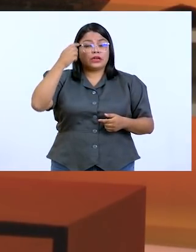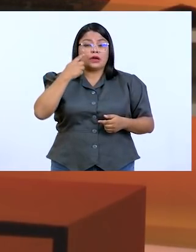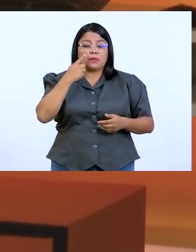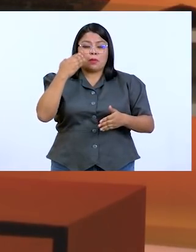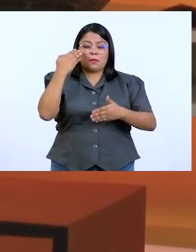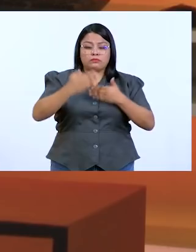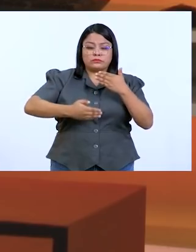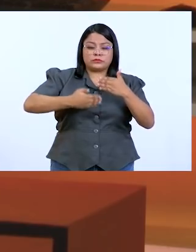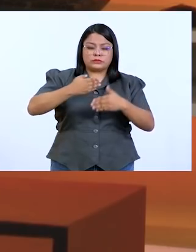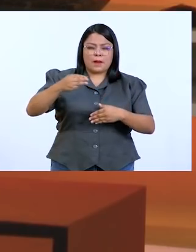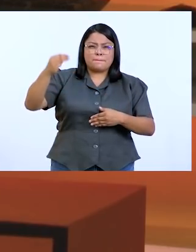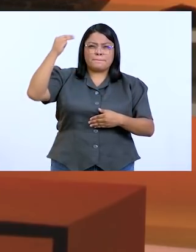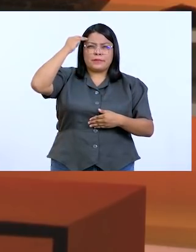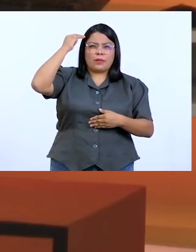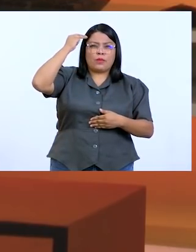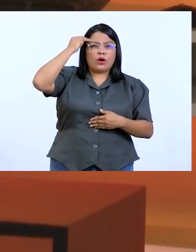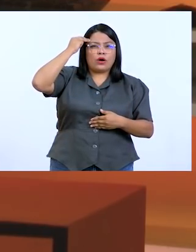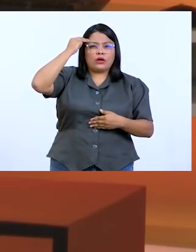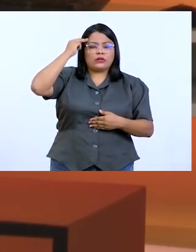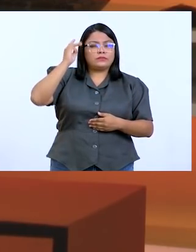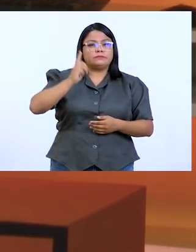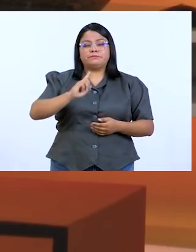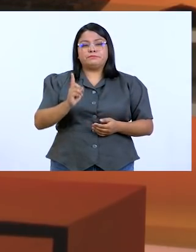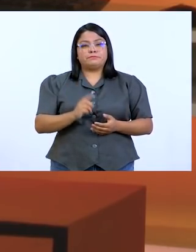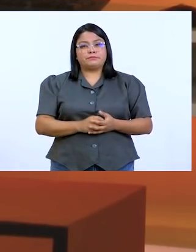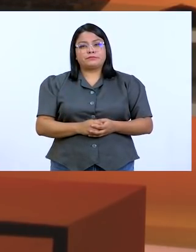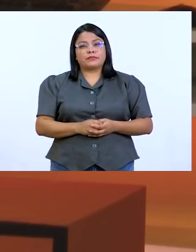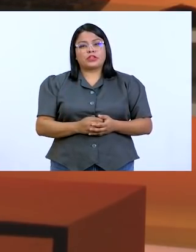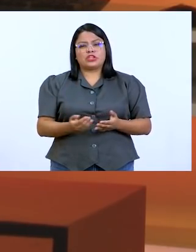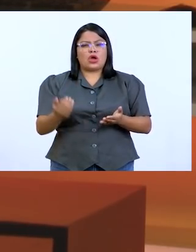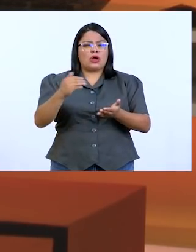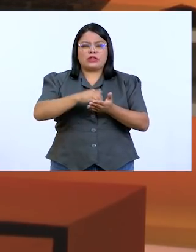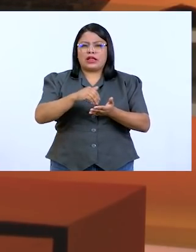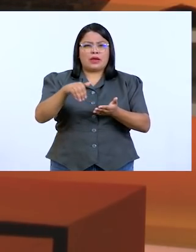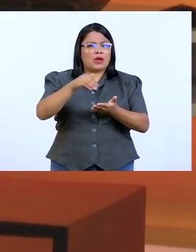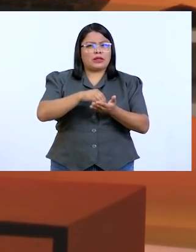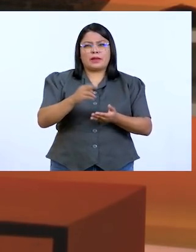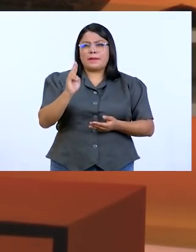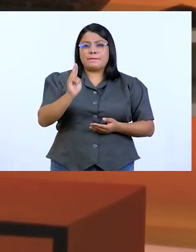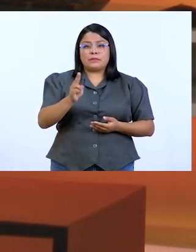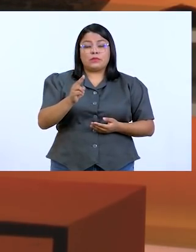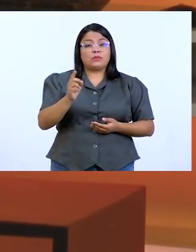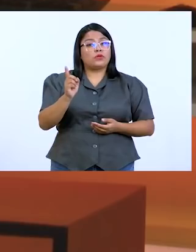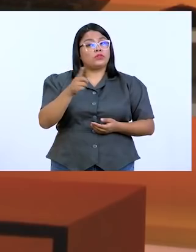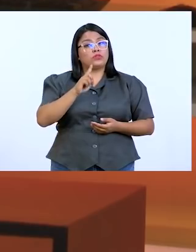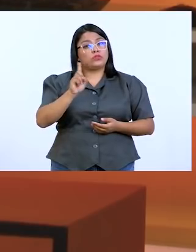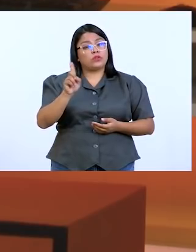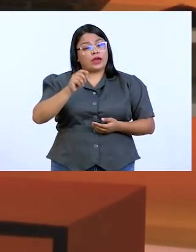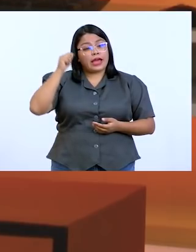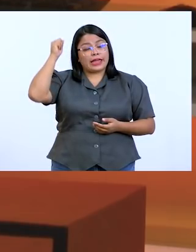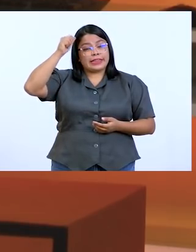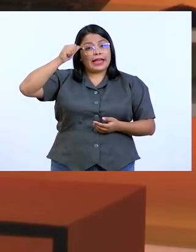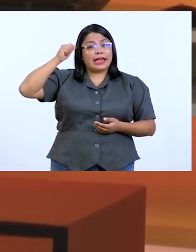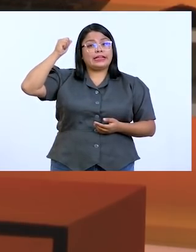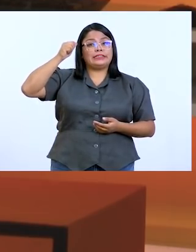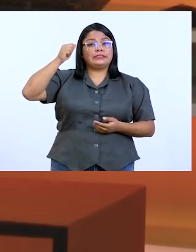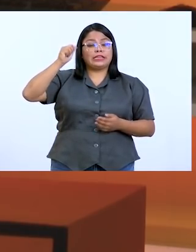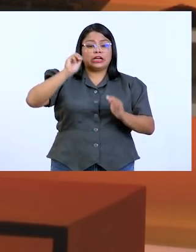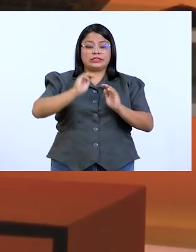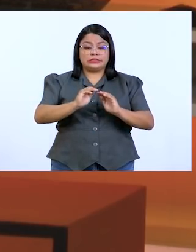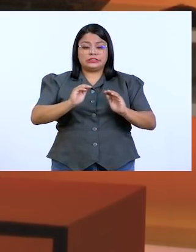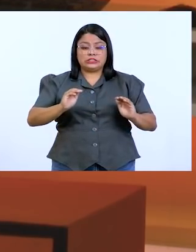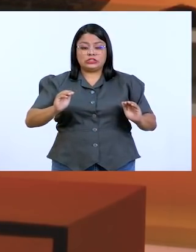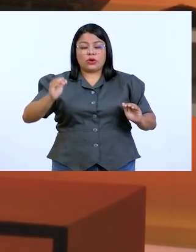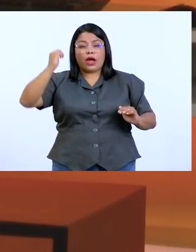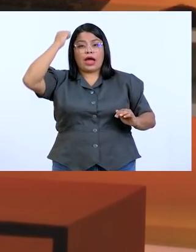hablando de un proceso memorístico del aprendizaje del código, ni repetitivo, sino reflexivo, es decir, donde los niños